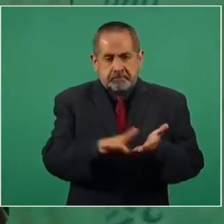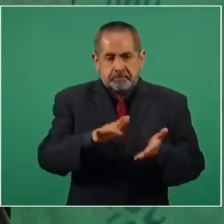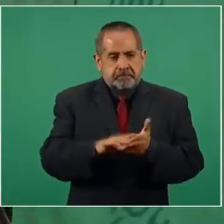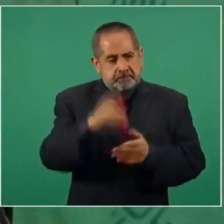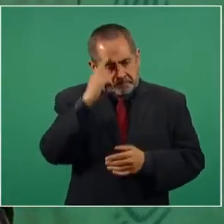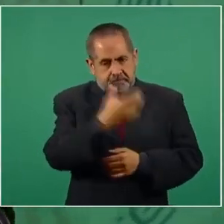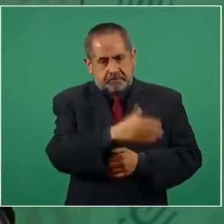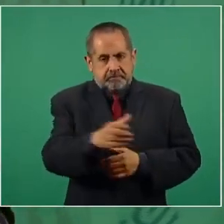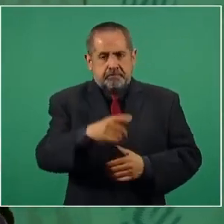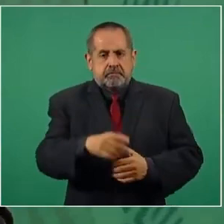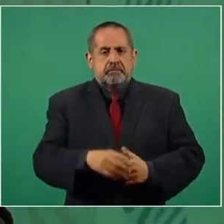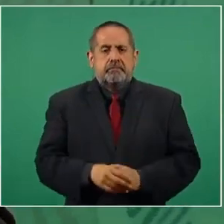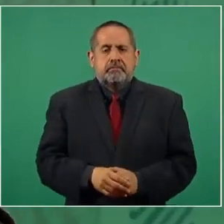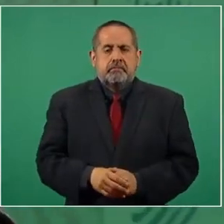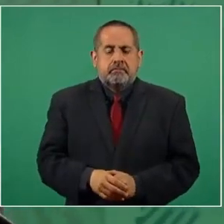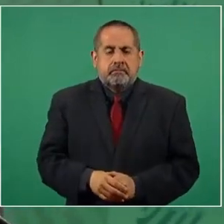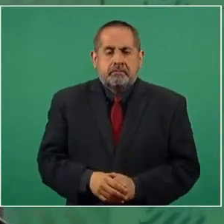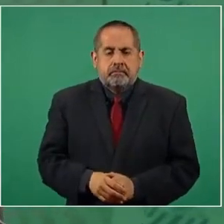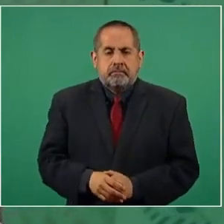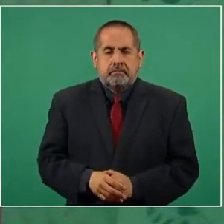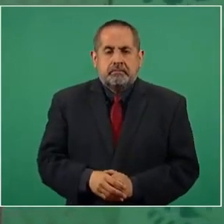el campo.